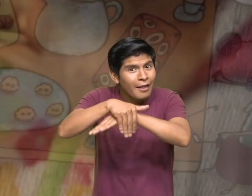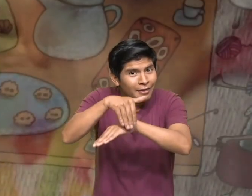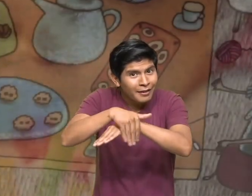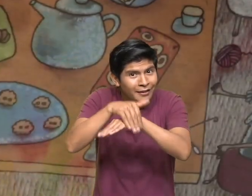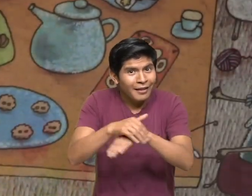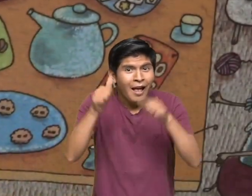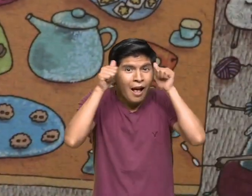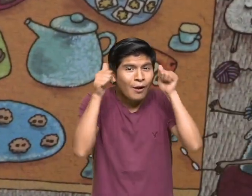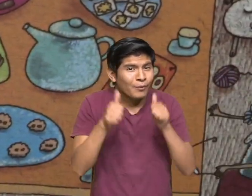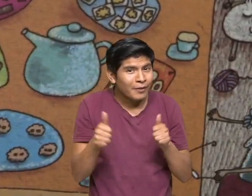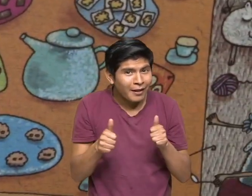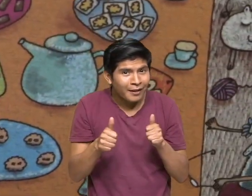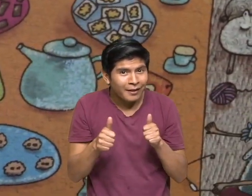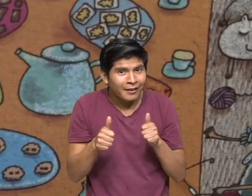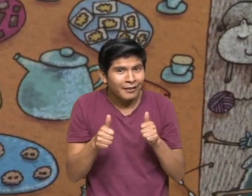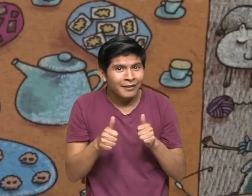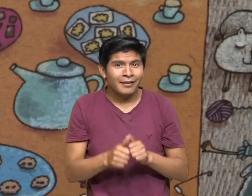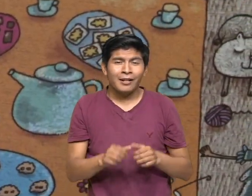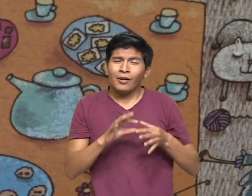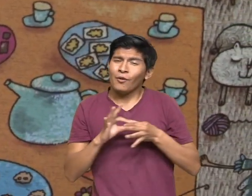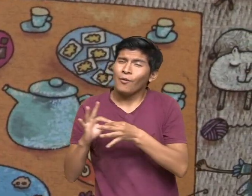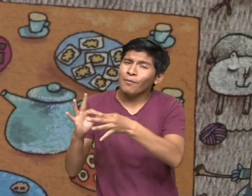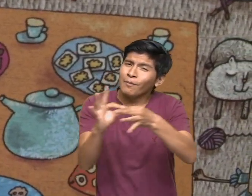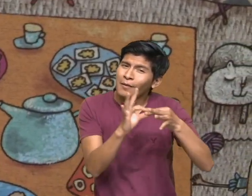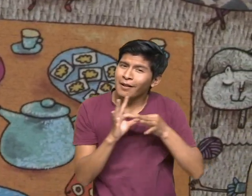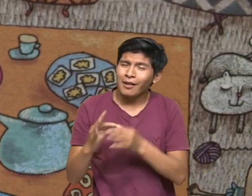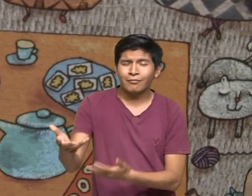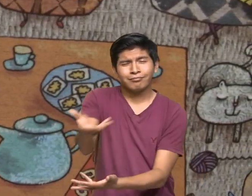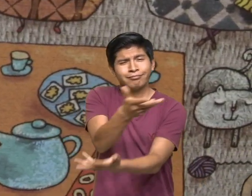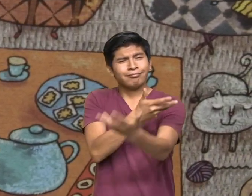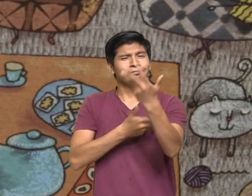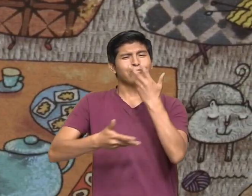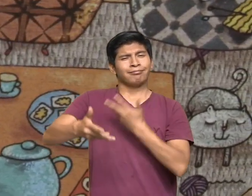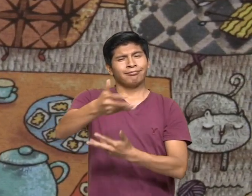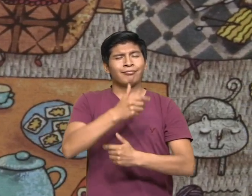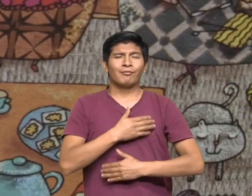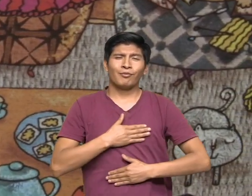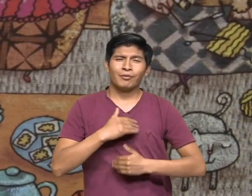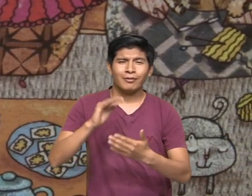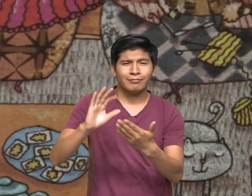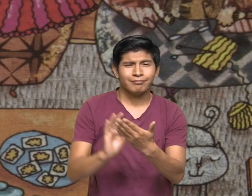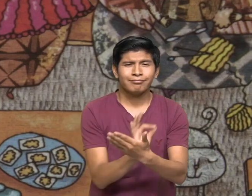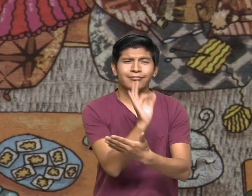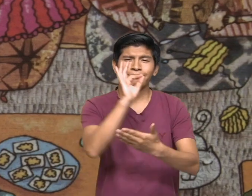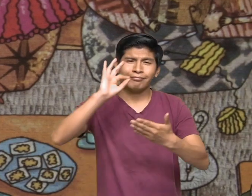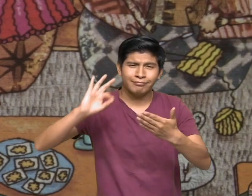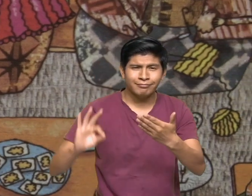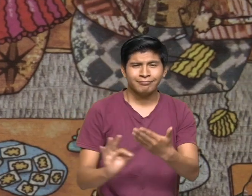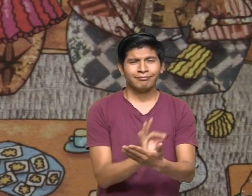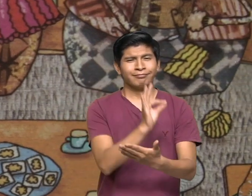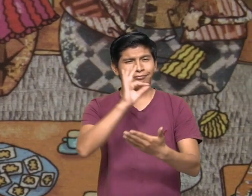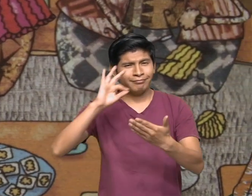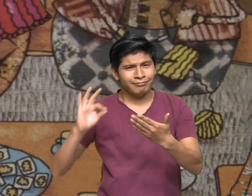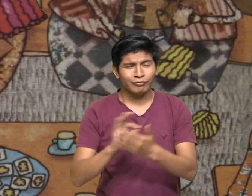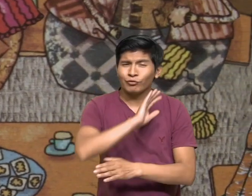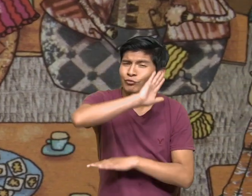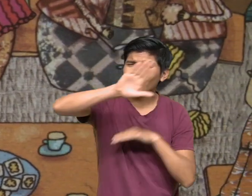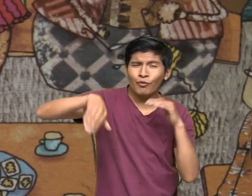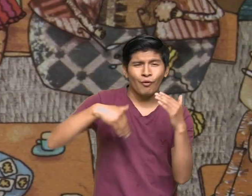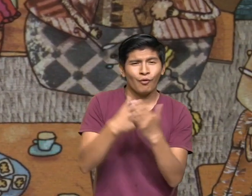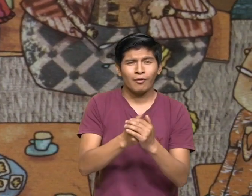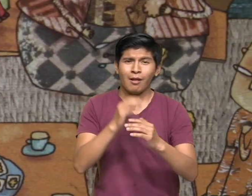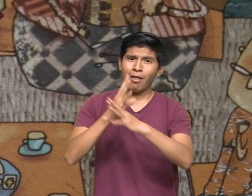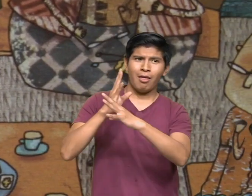Todas las tardes, la abuelita Clara se reúne con sus amigas a bordar o tejer mientras hablan en